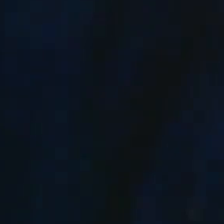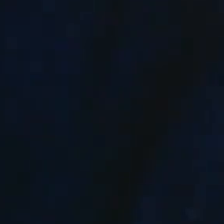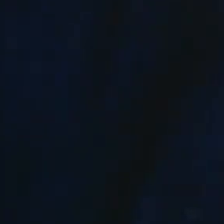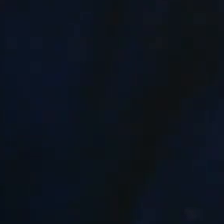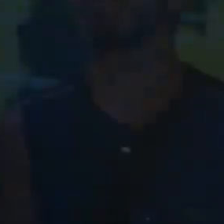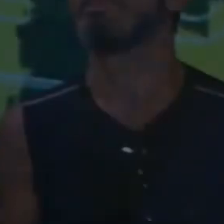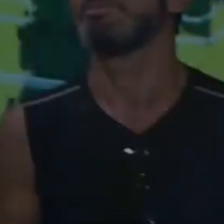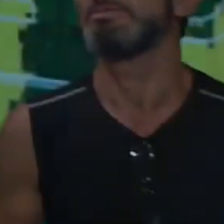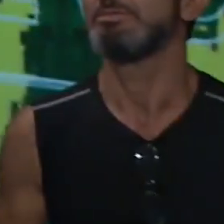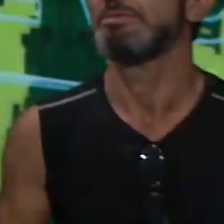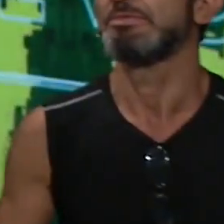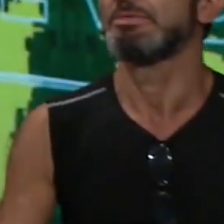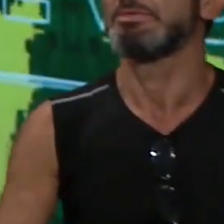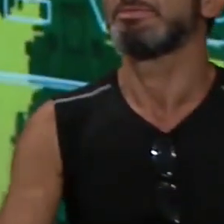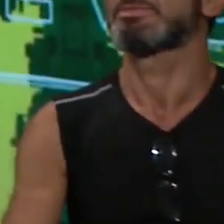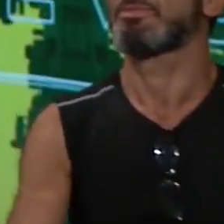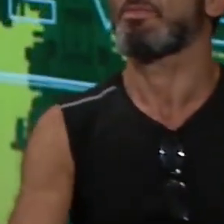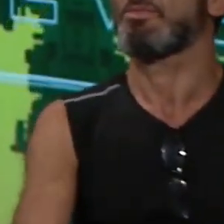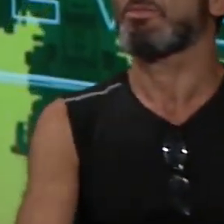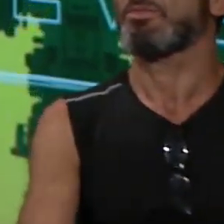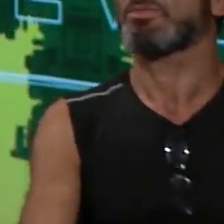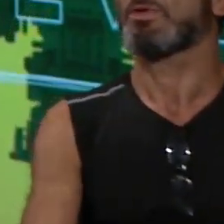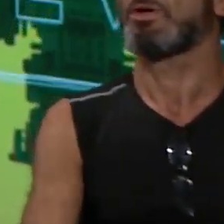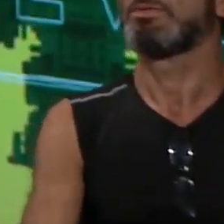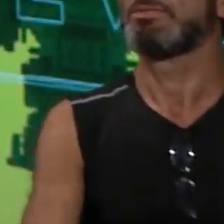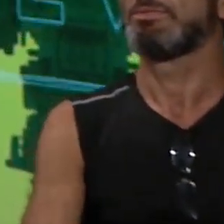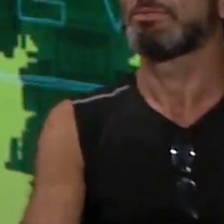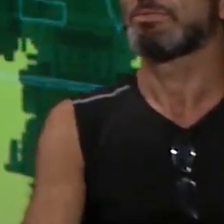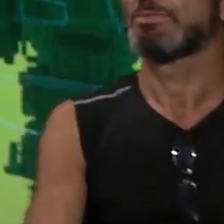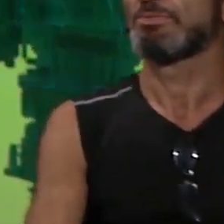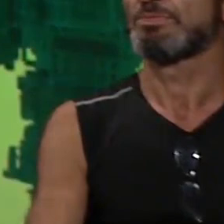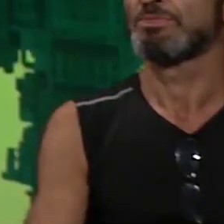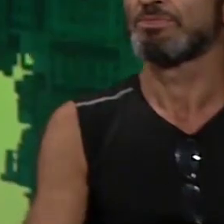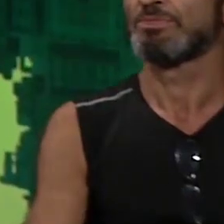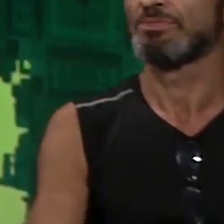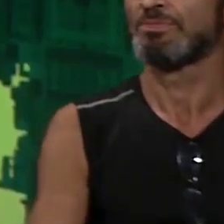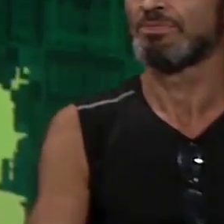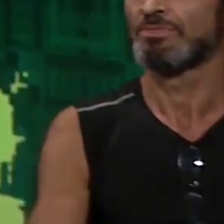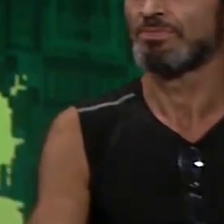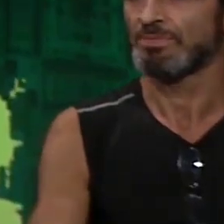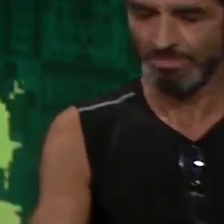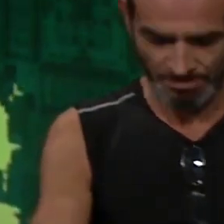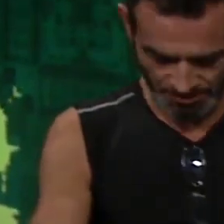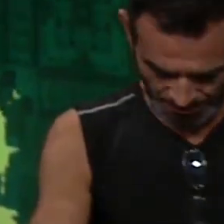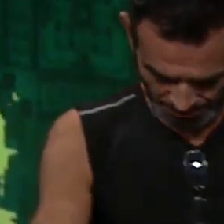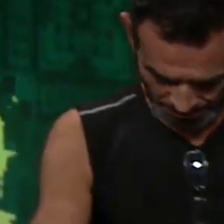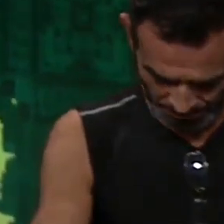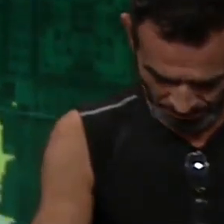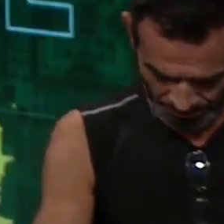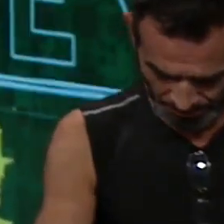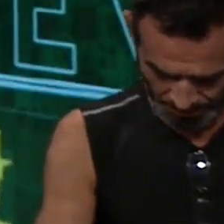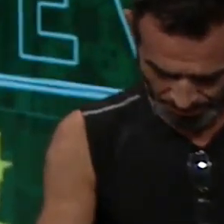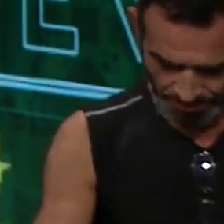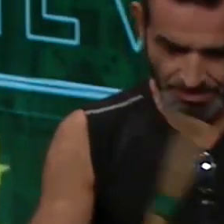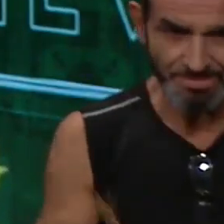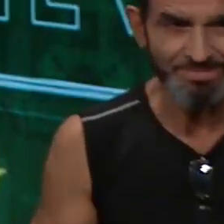San José vengo, del cerro me voy, voy